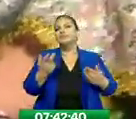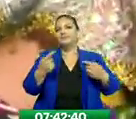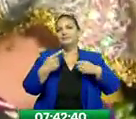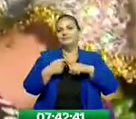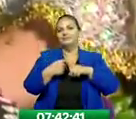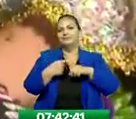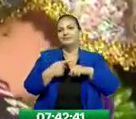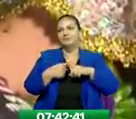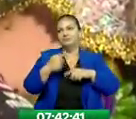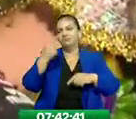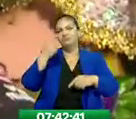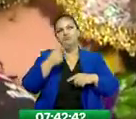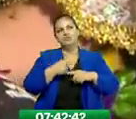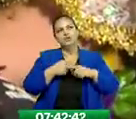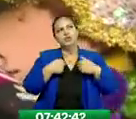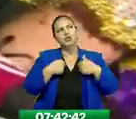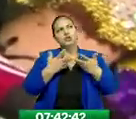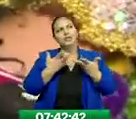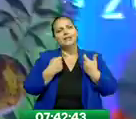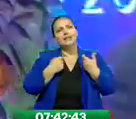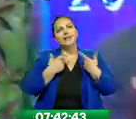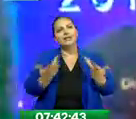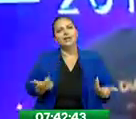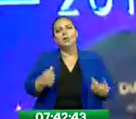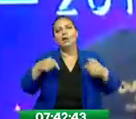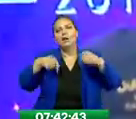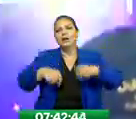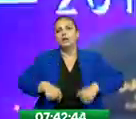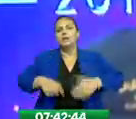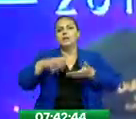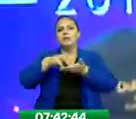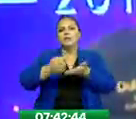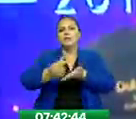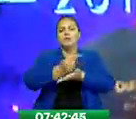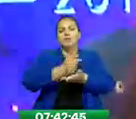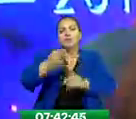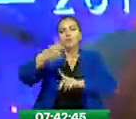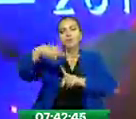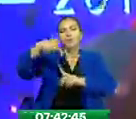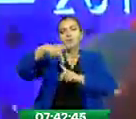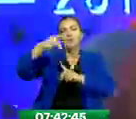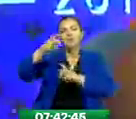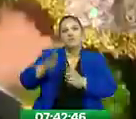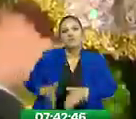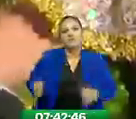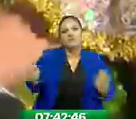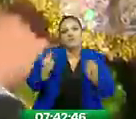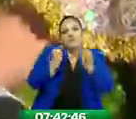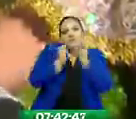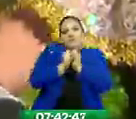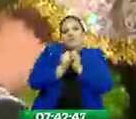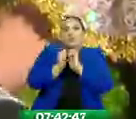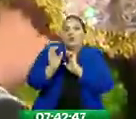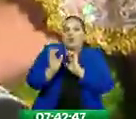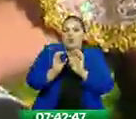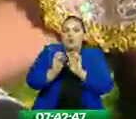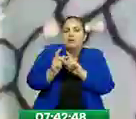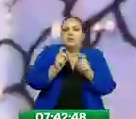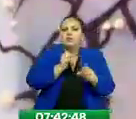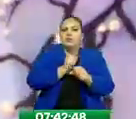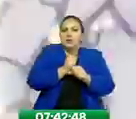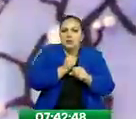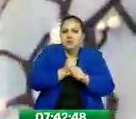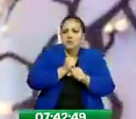la provincia de Guayas, sería trabajar en mano mancomunada junto al prefecto, que por lo visto él ya nos ha hablado y tiene proyectos para